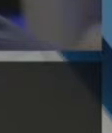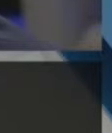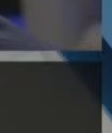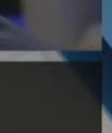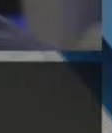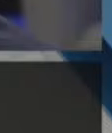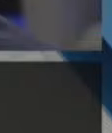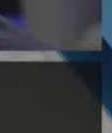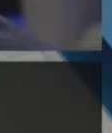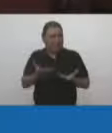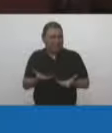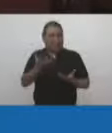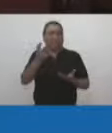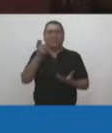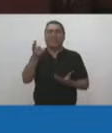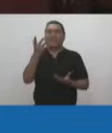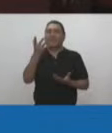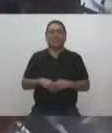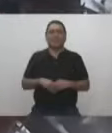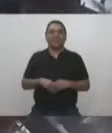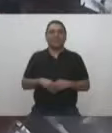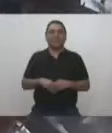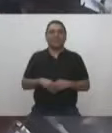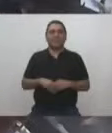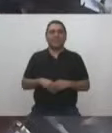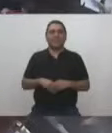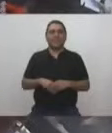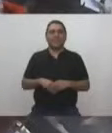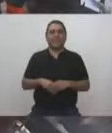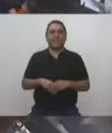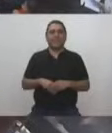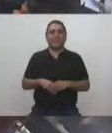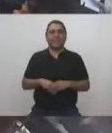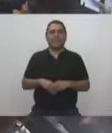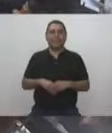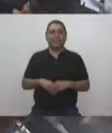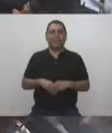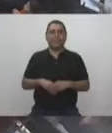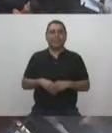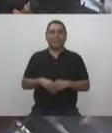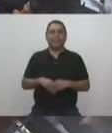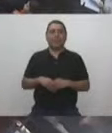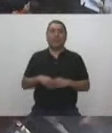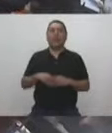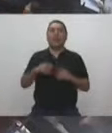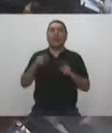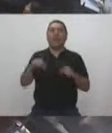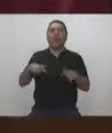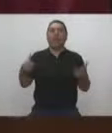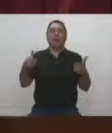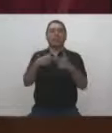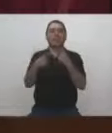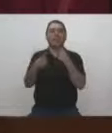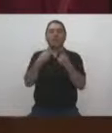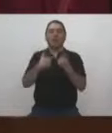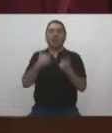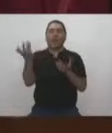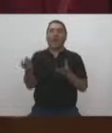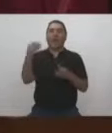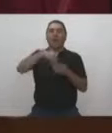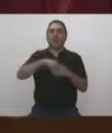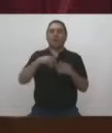que hacen estas cosas. Sí, sí. Bueno, ahí estaba específicamente sobre este tema. Del enganche de los sueldos. No sé si